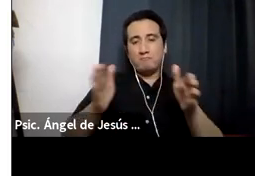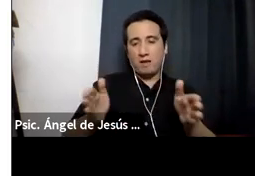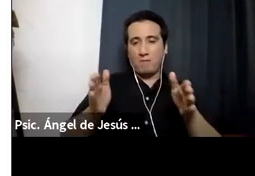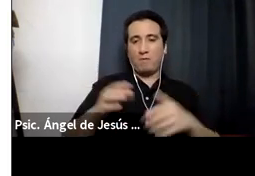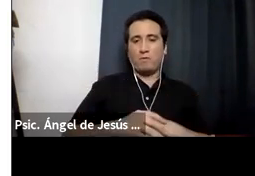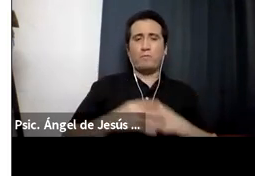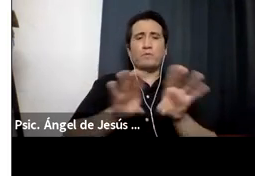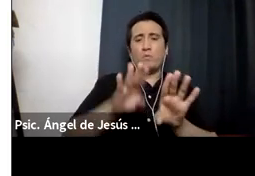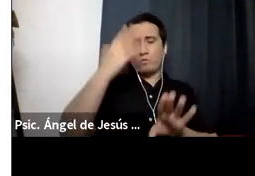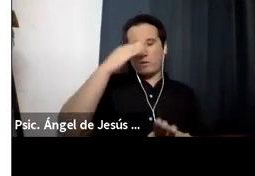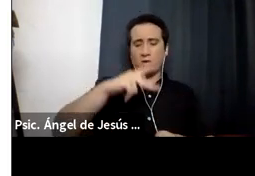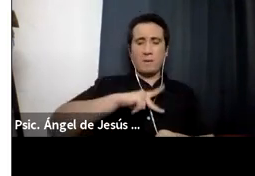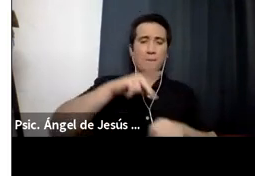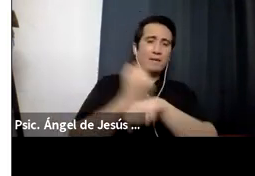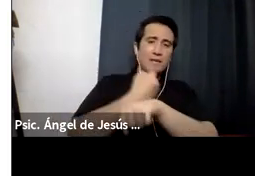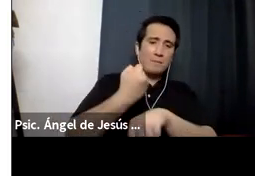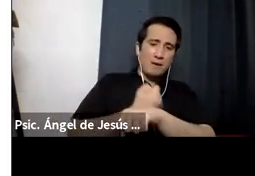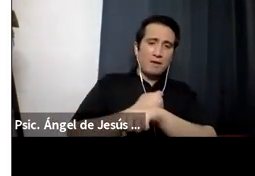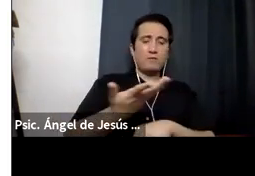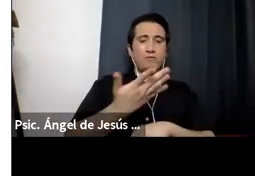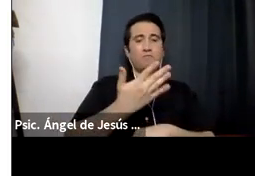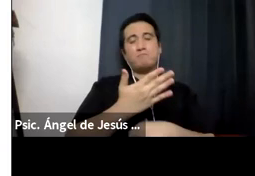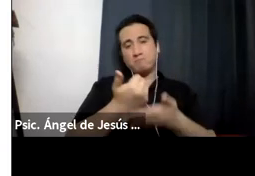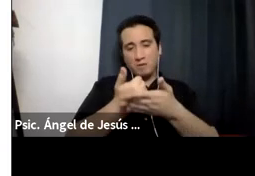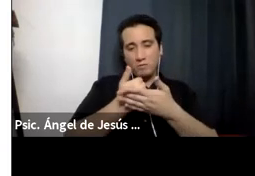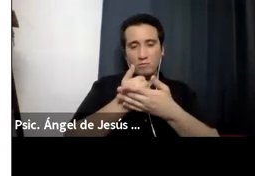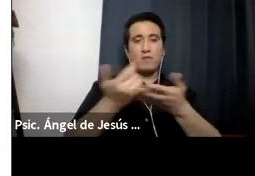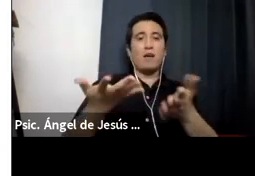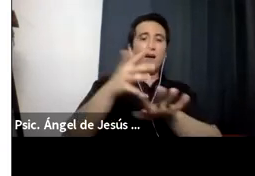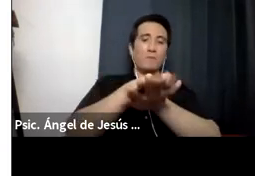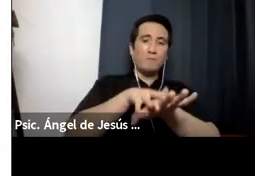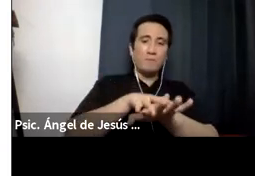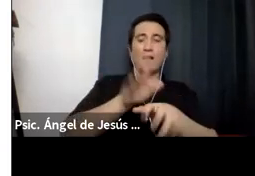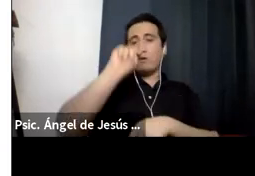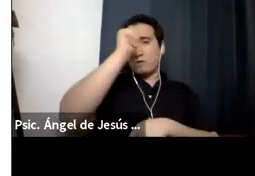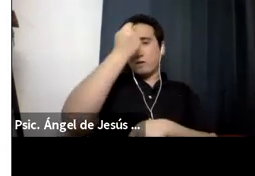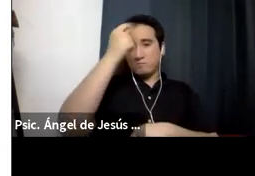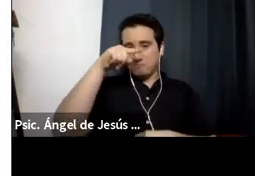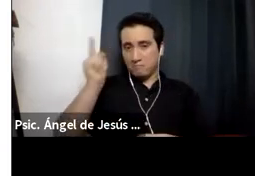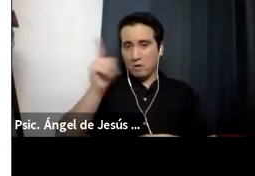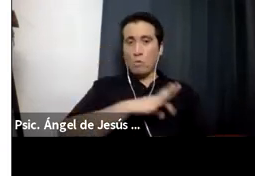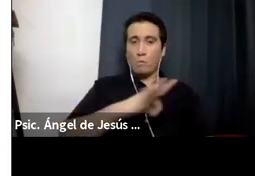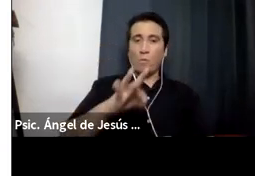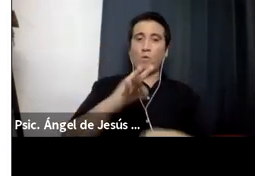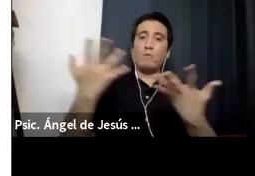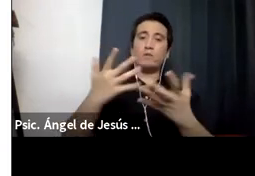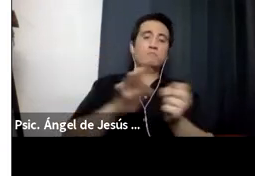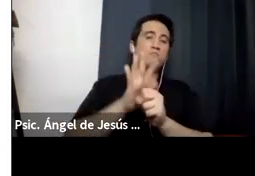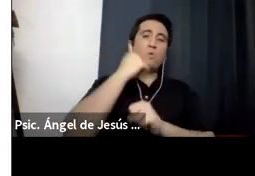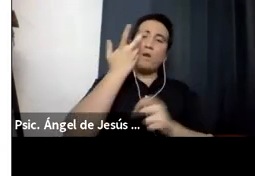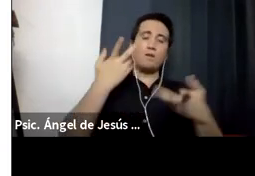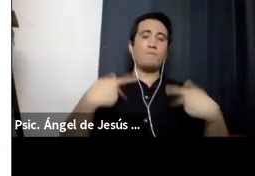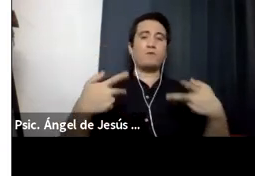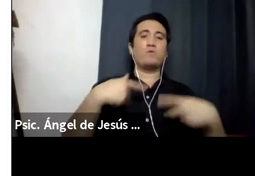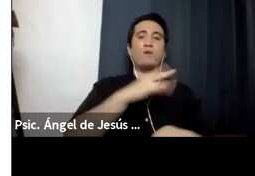mi zapato es adecuado al tamaño de mi pie? Hay una técnica muy sencilla que podemos hacer, cualquier persona la puede